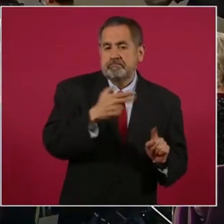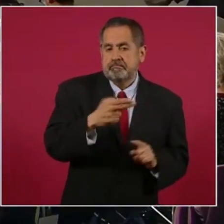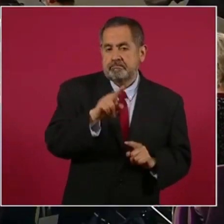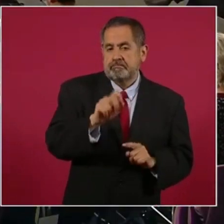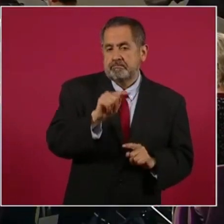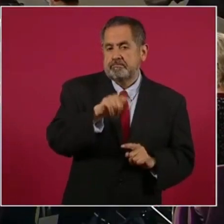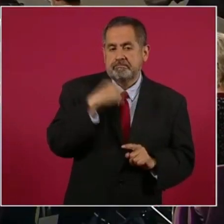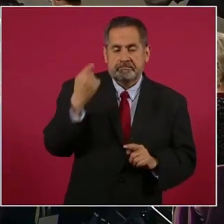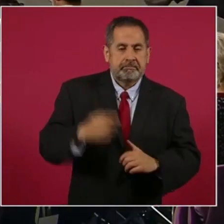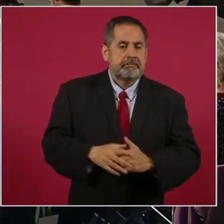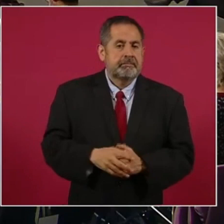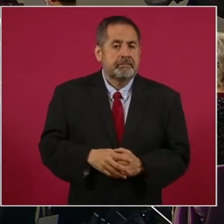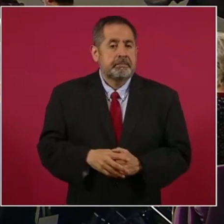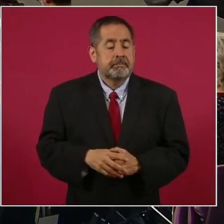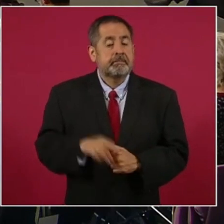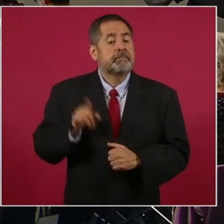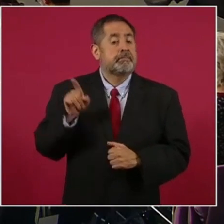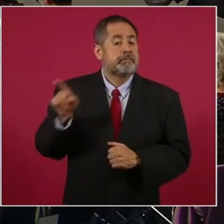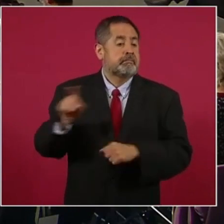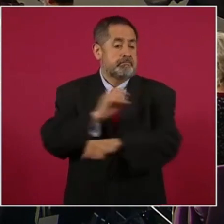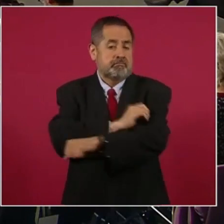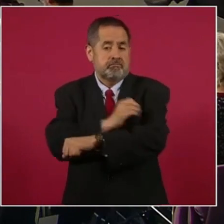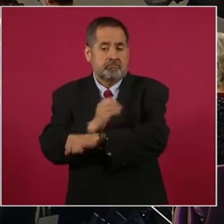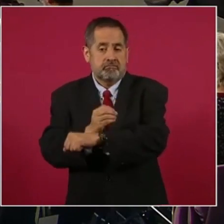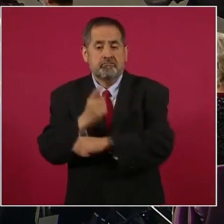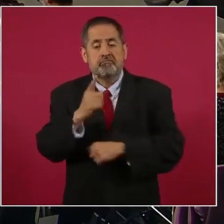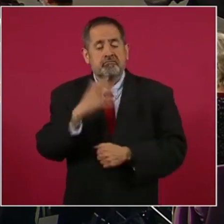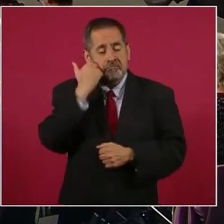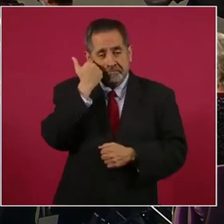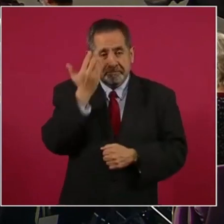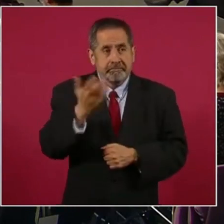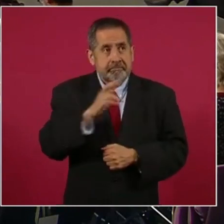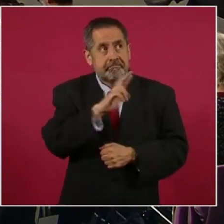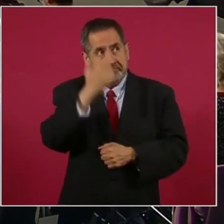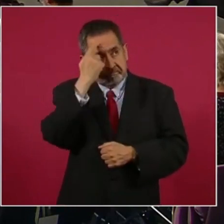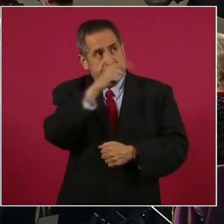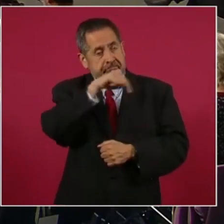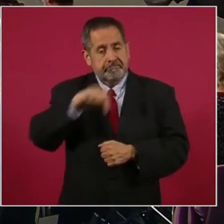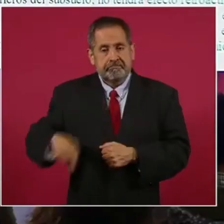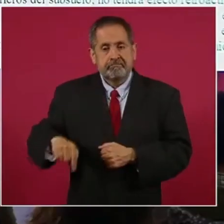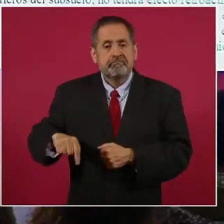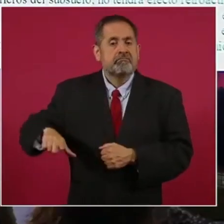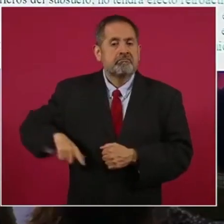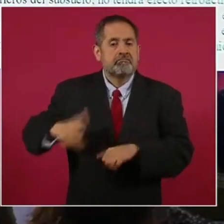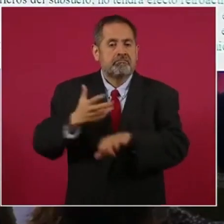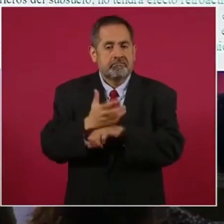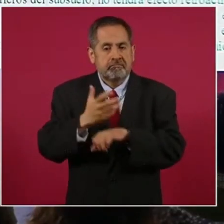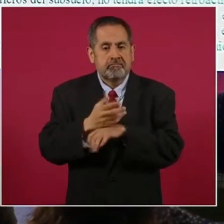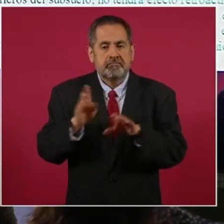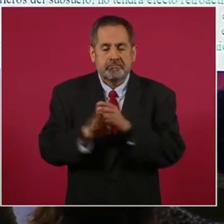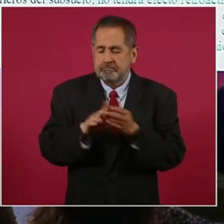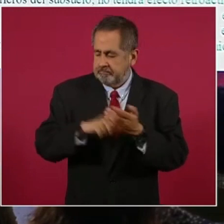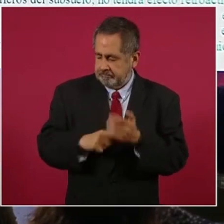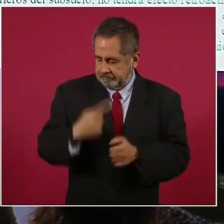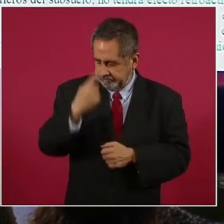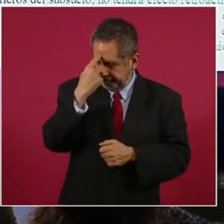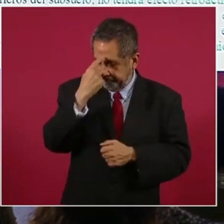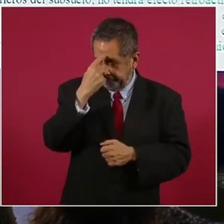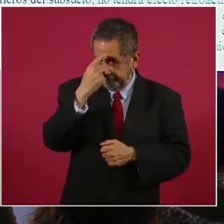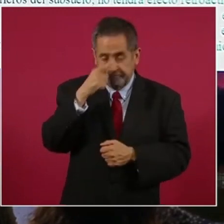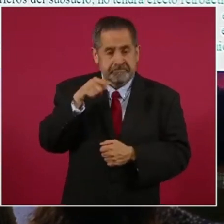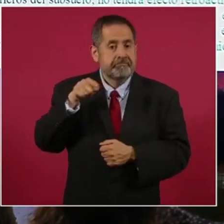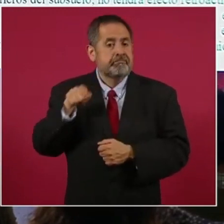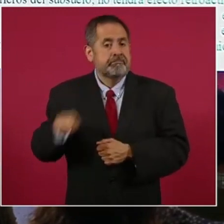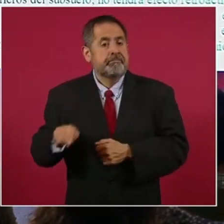A Obregón lo que le importaba era contar con el reconocimiento del gobierno estadounidense. Eso se convirtió en su obsesión. Él